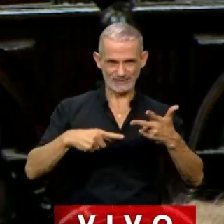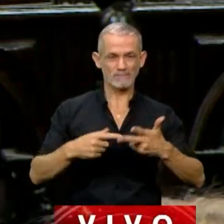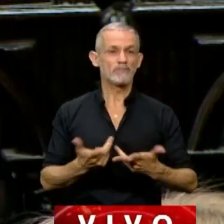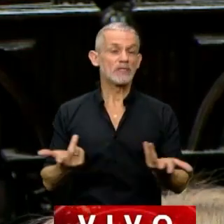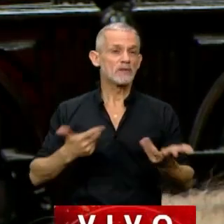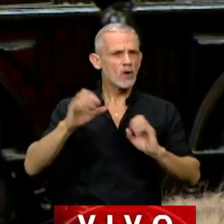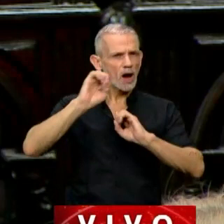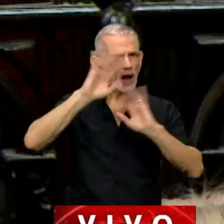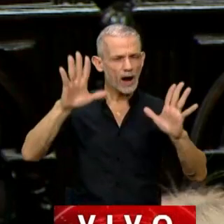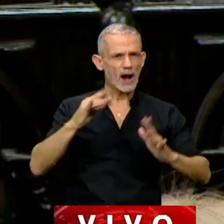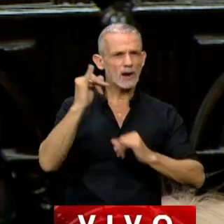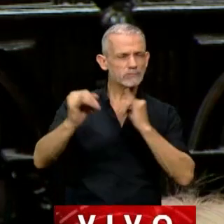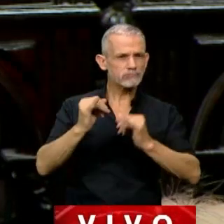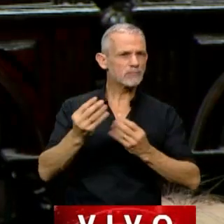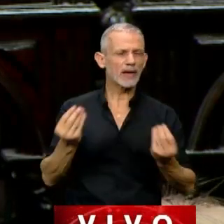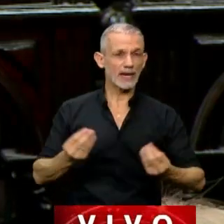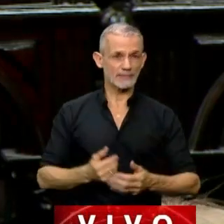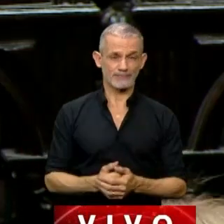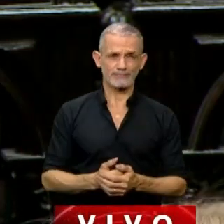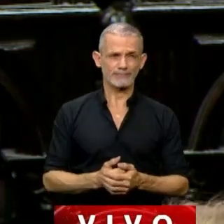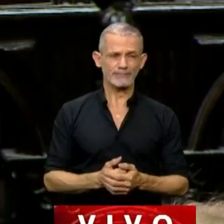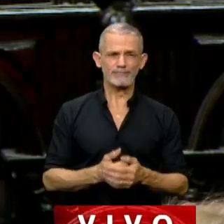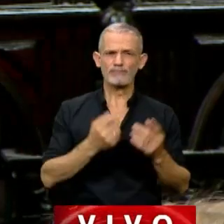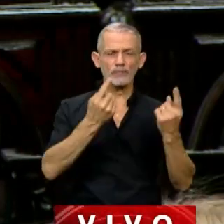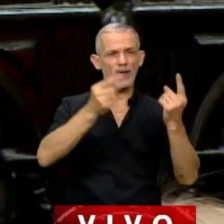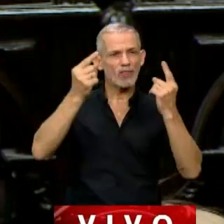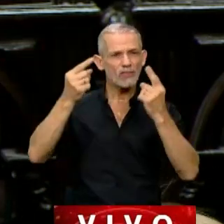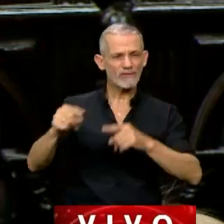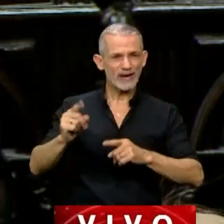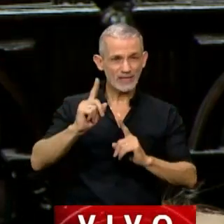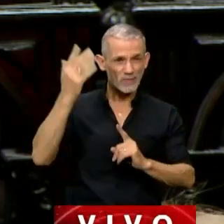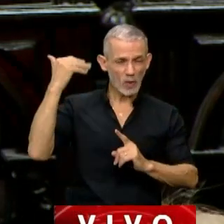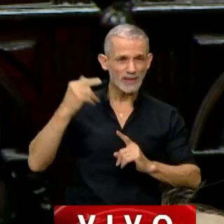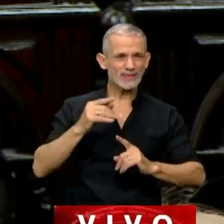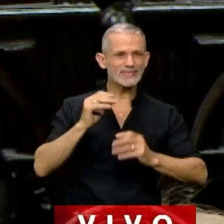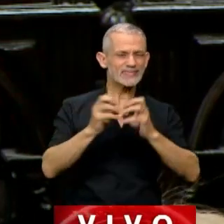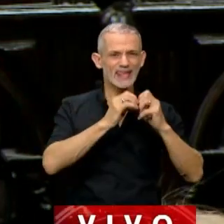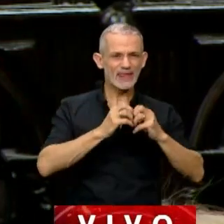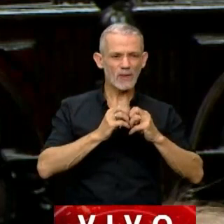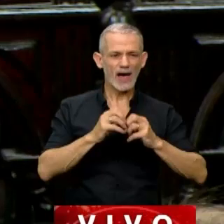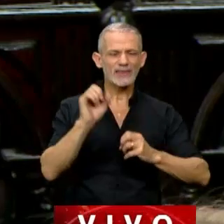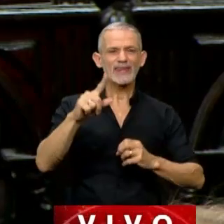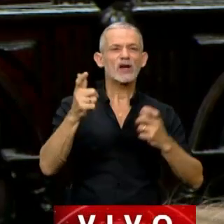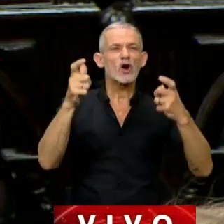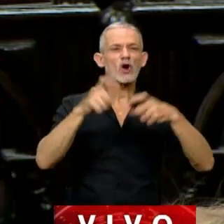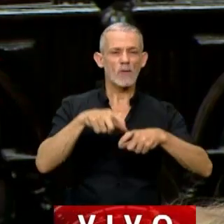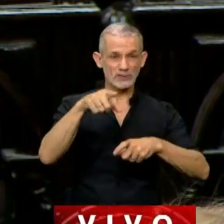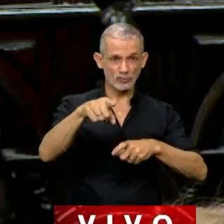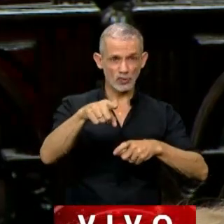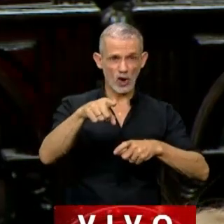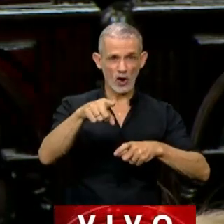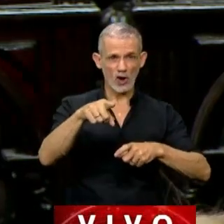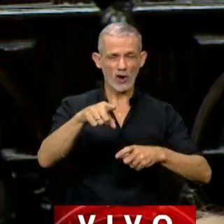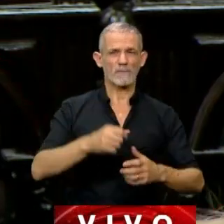quiero aclarar qué a diferencia de lo que han planteado en el debate en la comisión